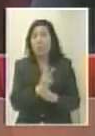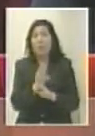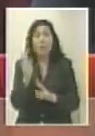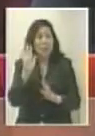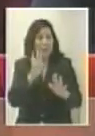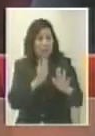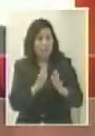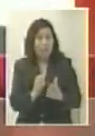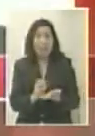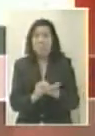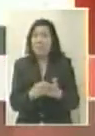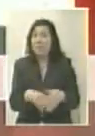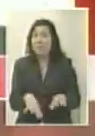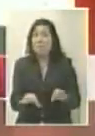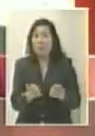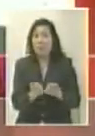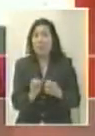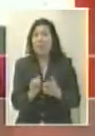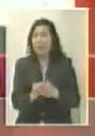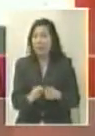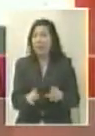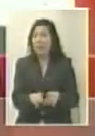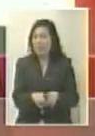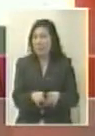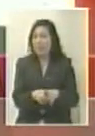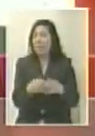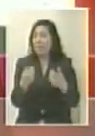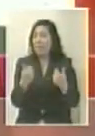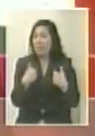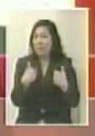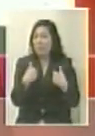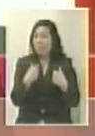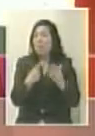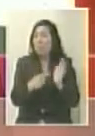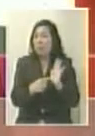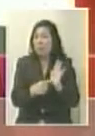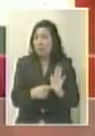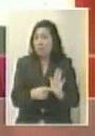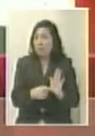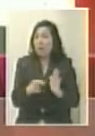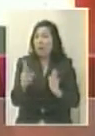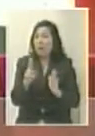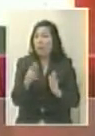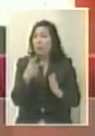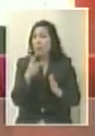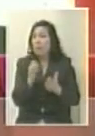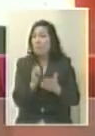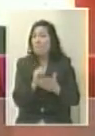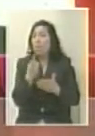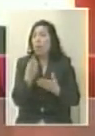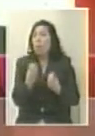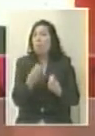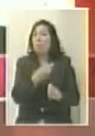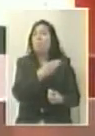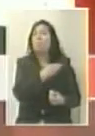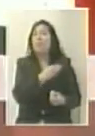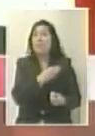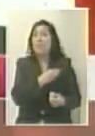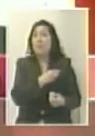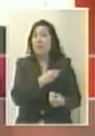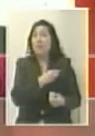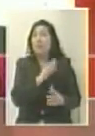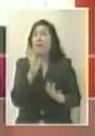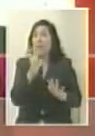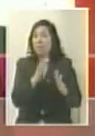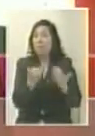rol fundamental, y consideramos que también tenemos que tener una mayor presencia en el tema de los recursos hídricos como Ministerio del Ambiente y